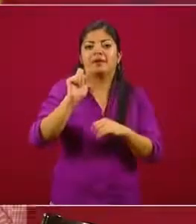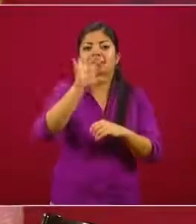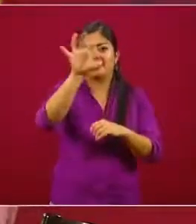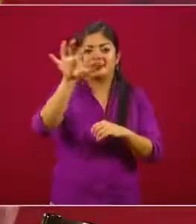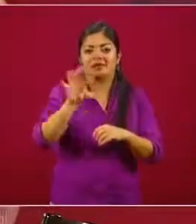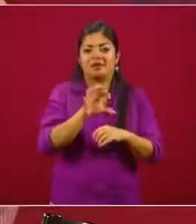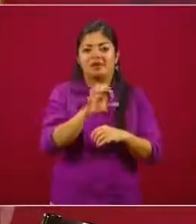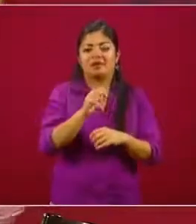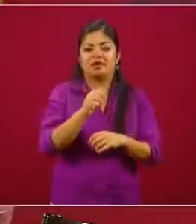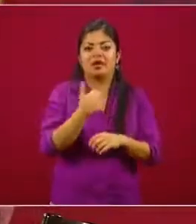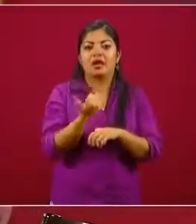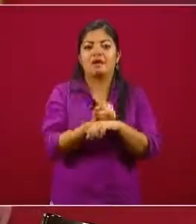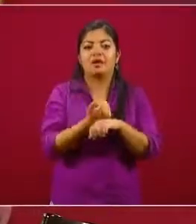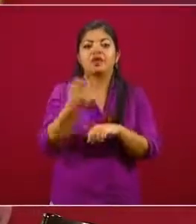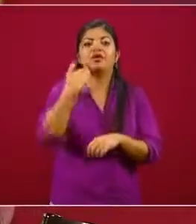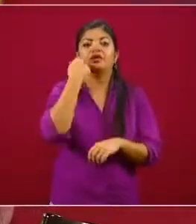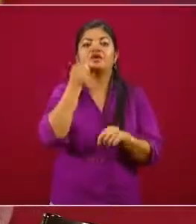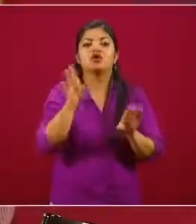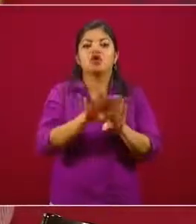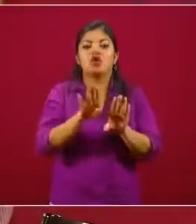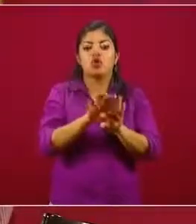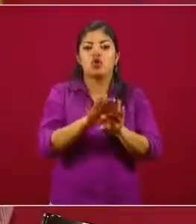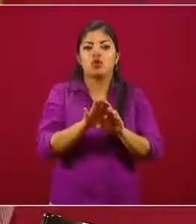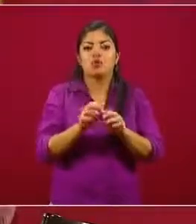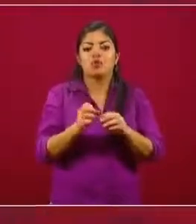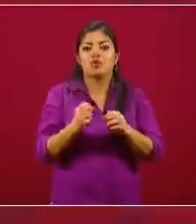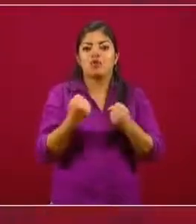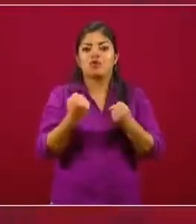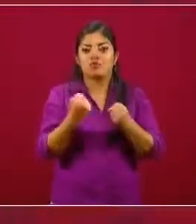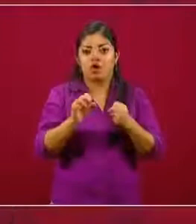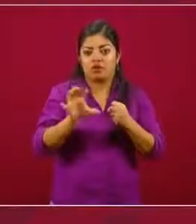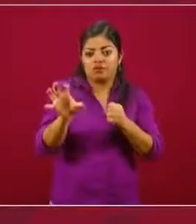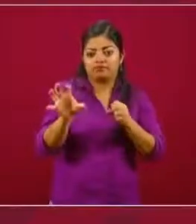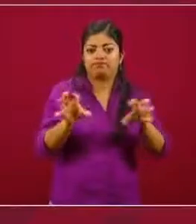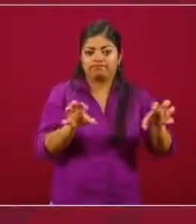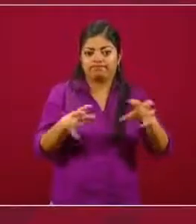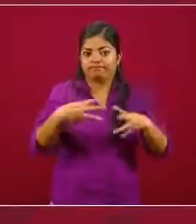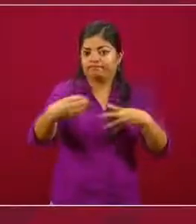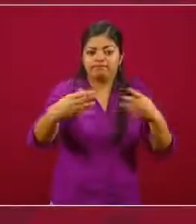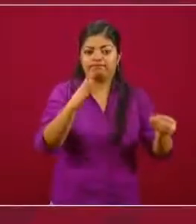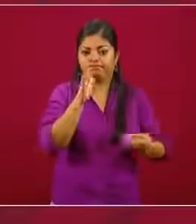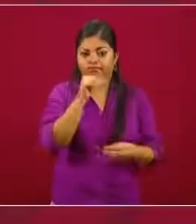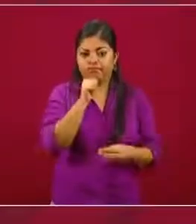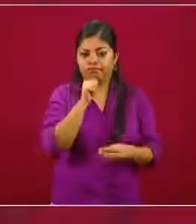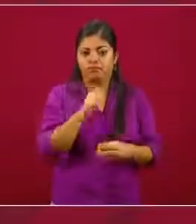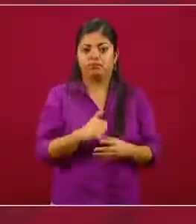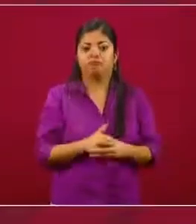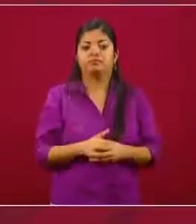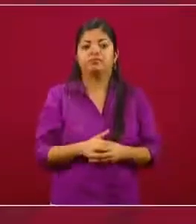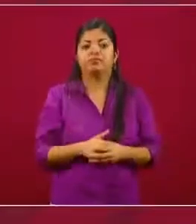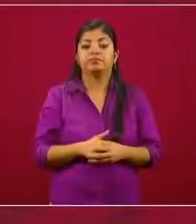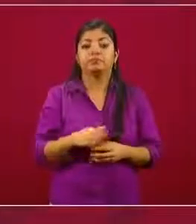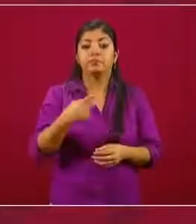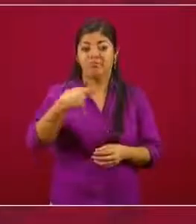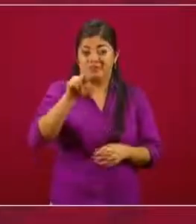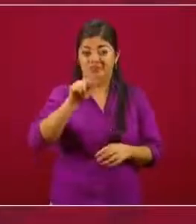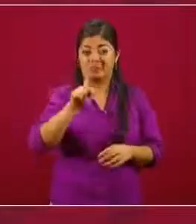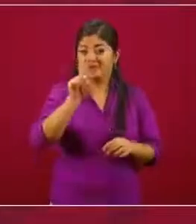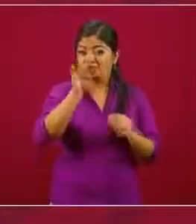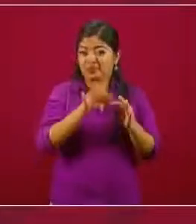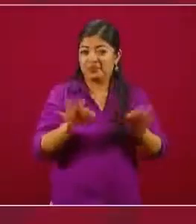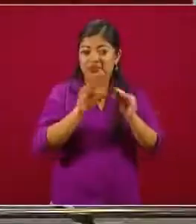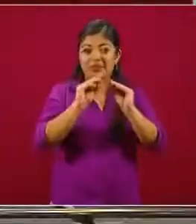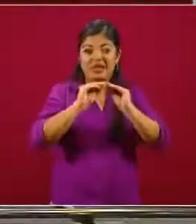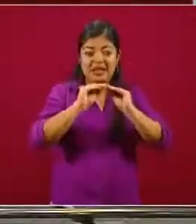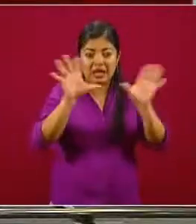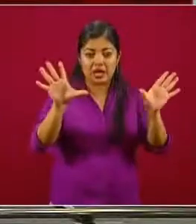de amortiguación en términos de la transmisión. Pero tiene que quedar muy claro que esta es una situación que